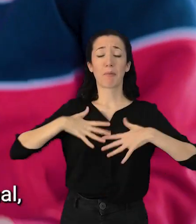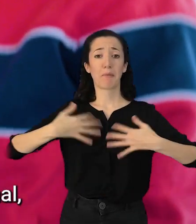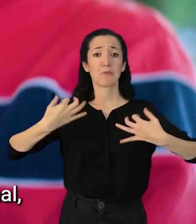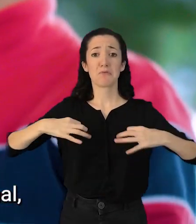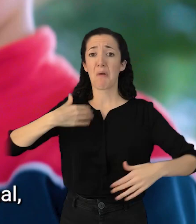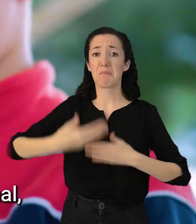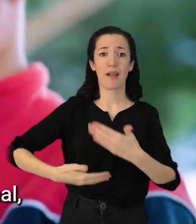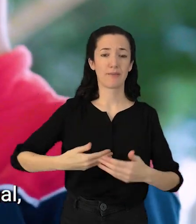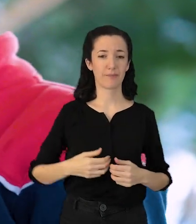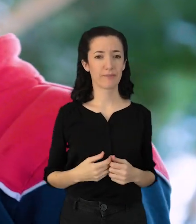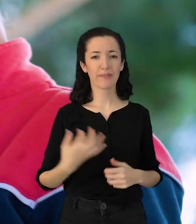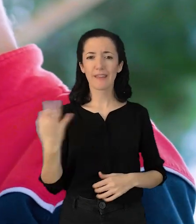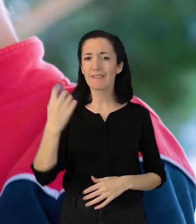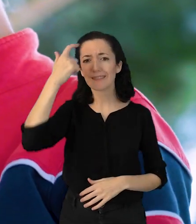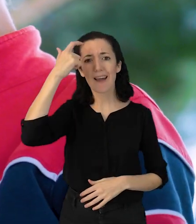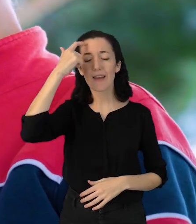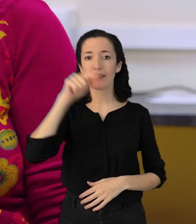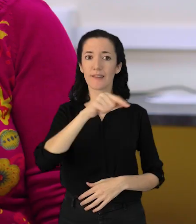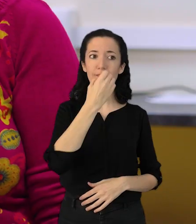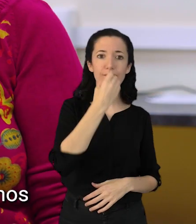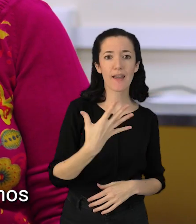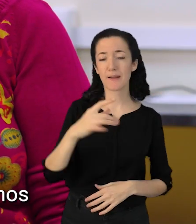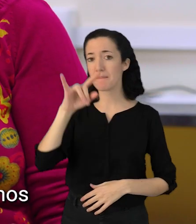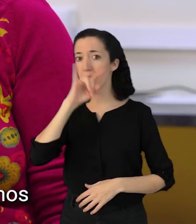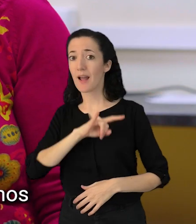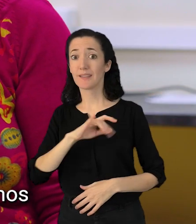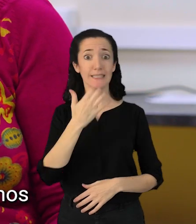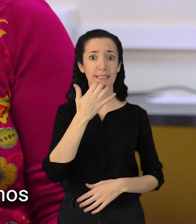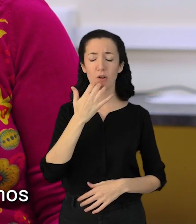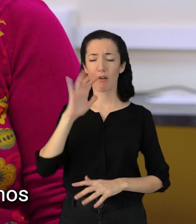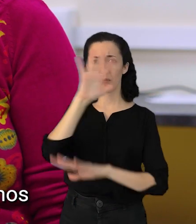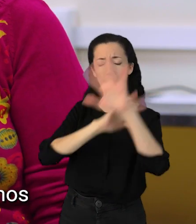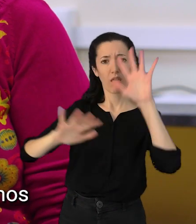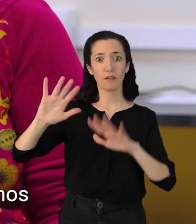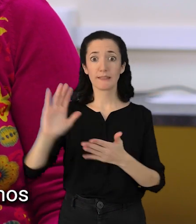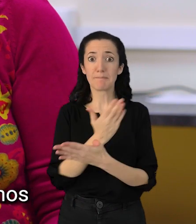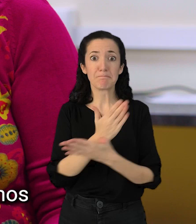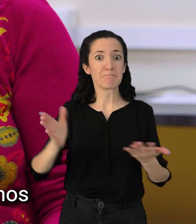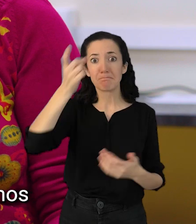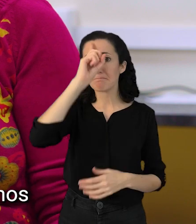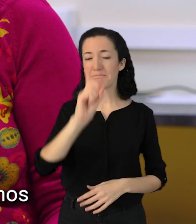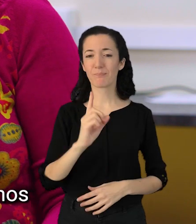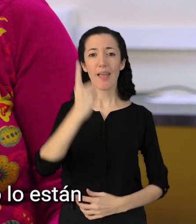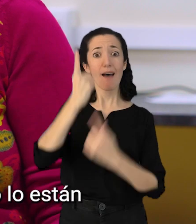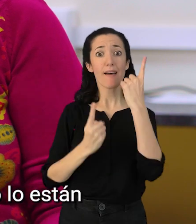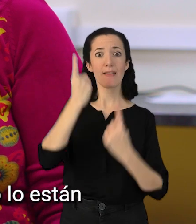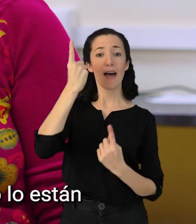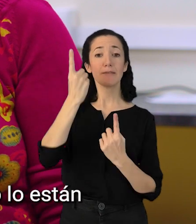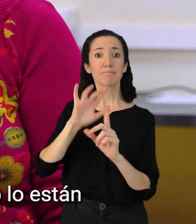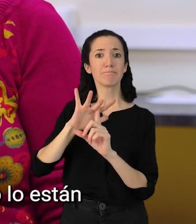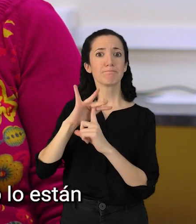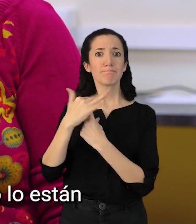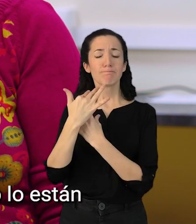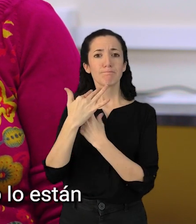qué es lo que está bien o qué es lo que está mal, no puedo diferenciarlo, ¿no? Y a veces normalizamos ciertas cosas, que damos por